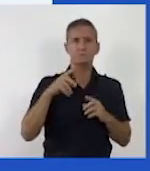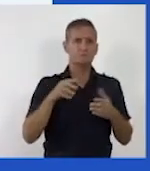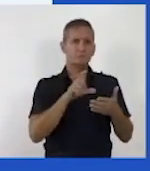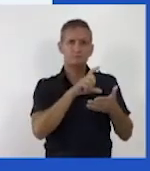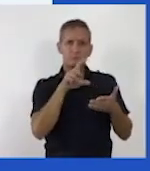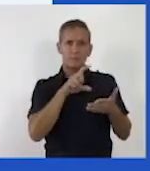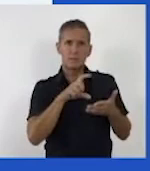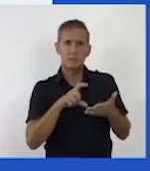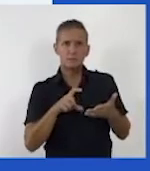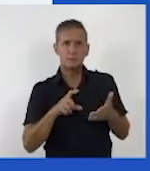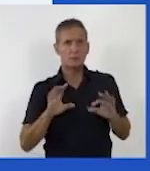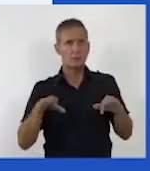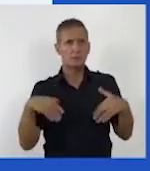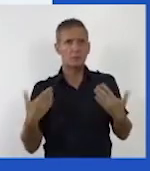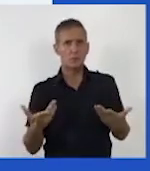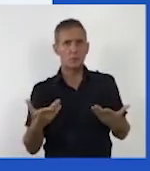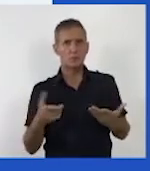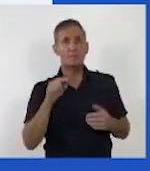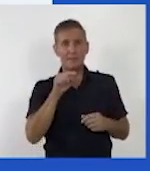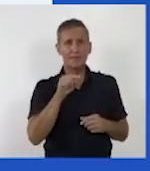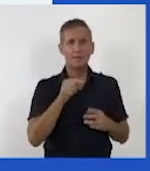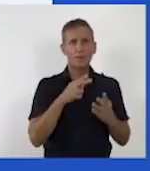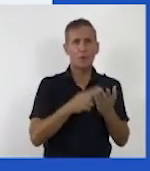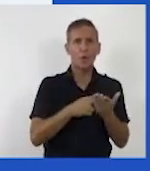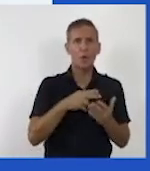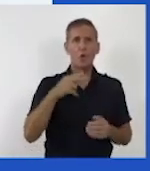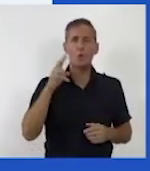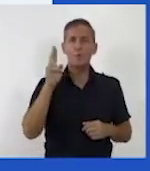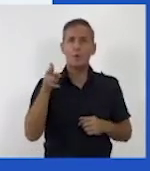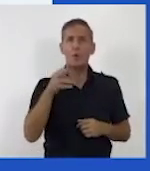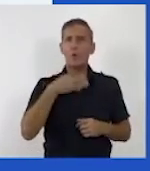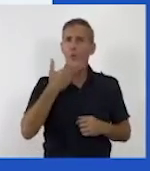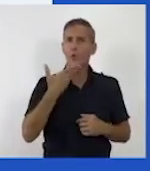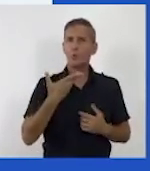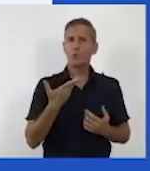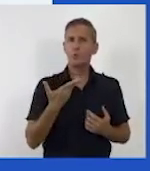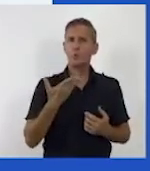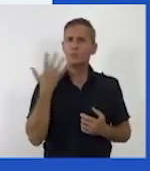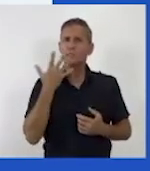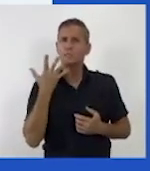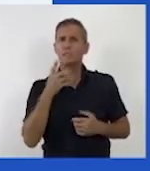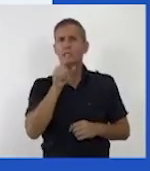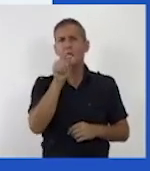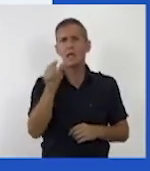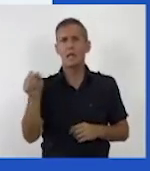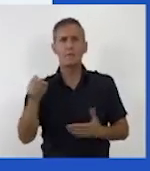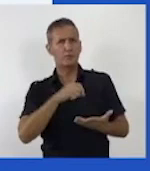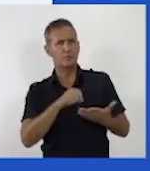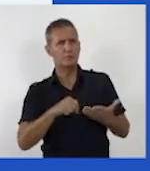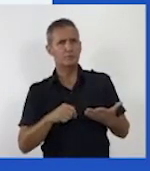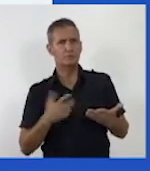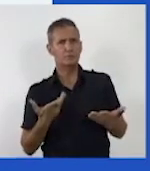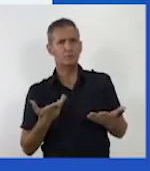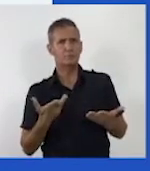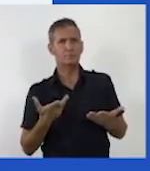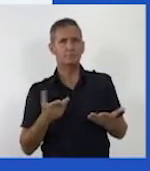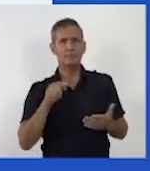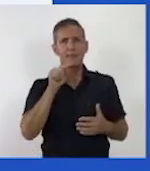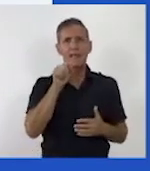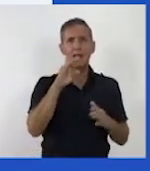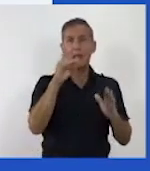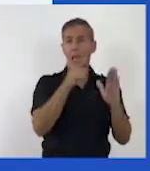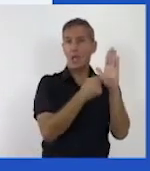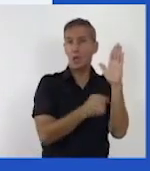por supuesto lo hemos reconocido anteriormente es un poema quién es su autor miren los datos del autor